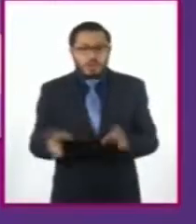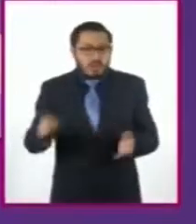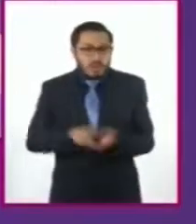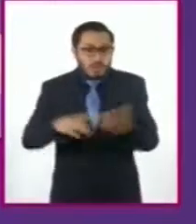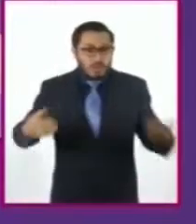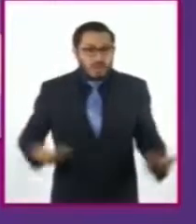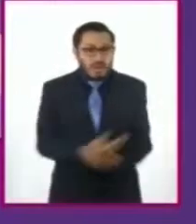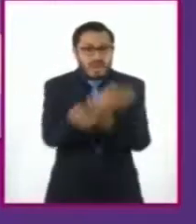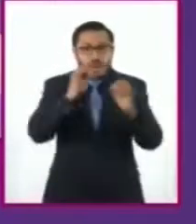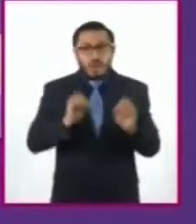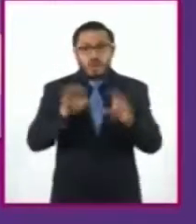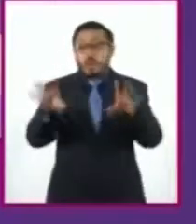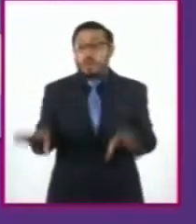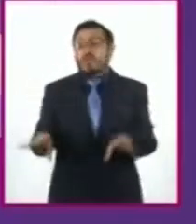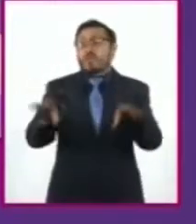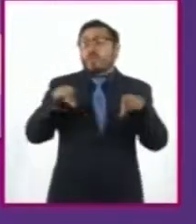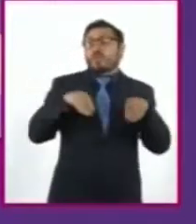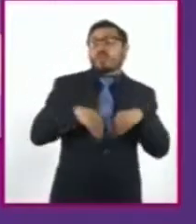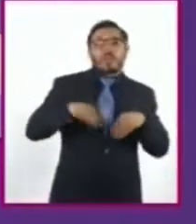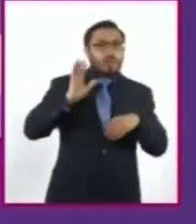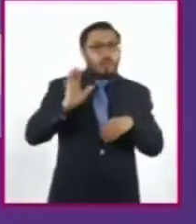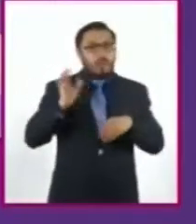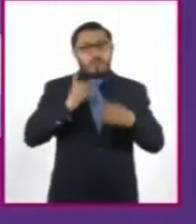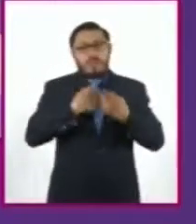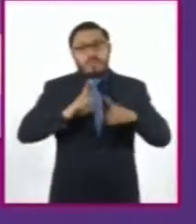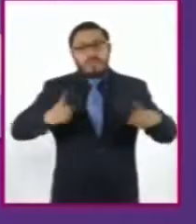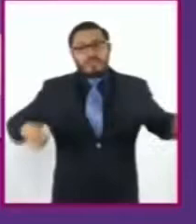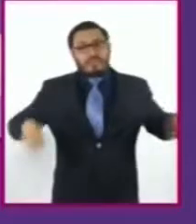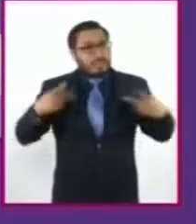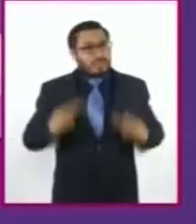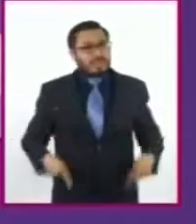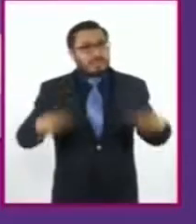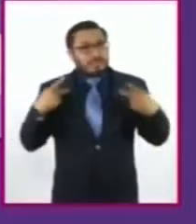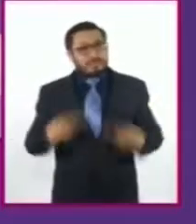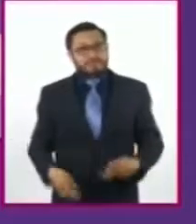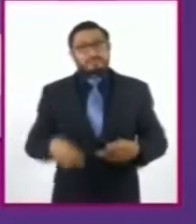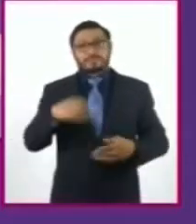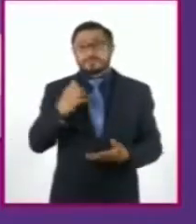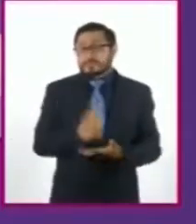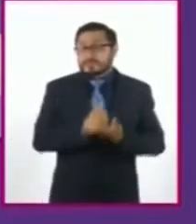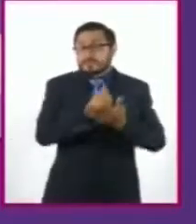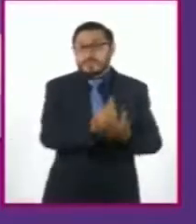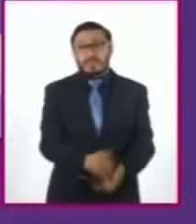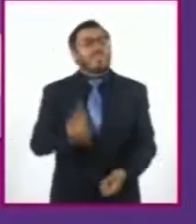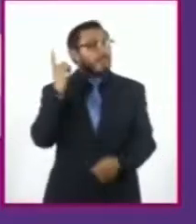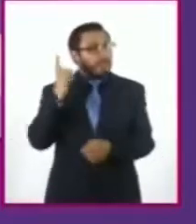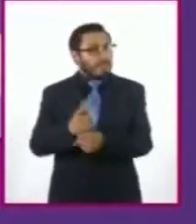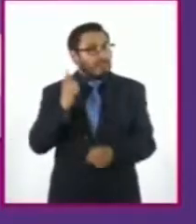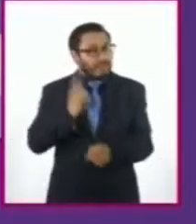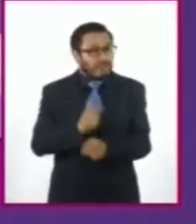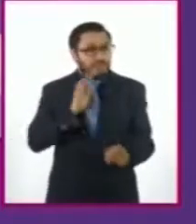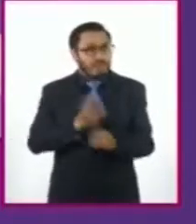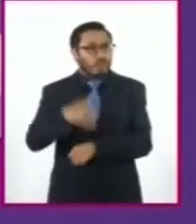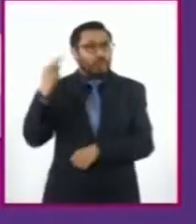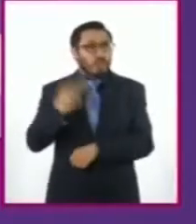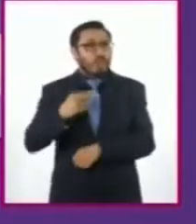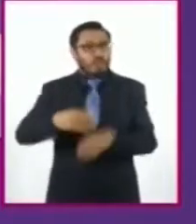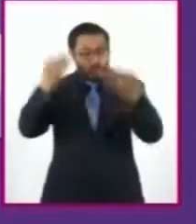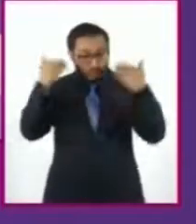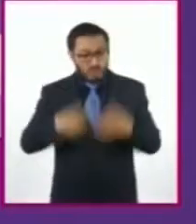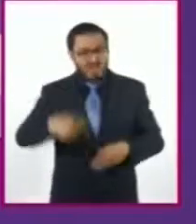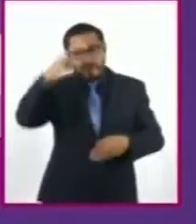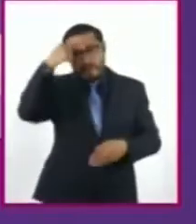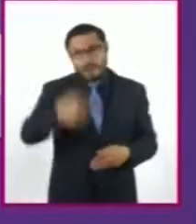adquiridas durante el desarrollo de la persona y nos permiten identificar lo que requerimos para